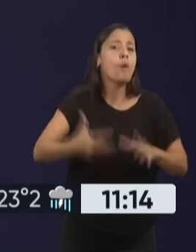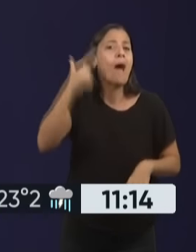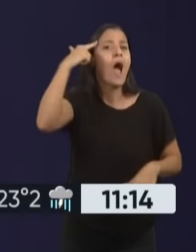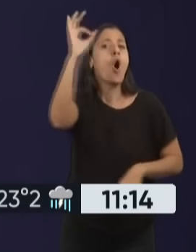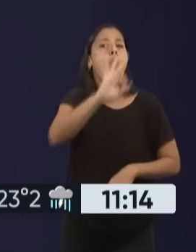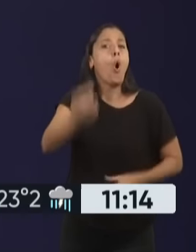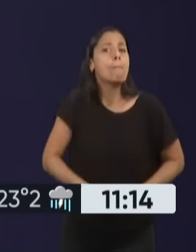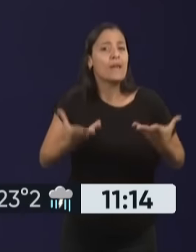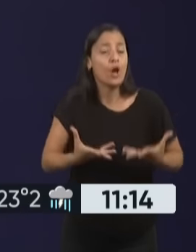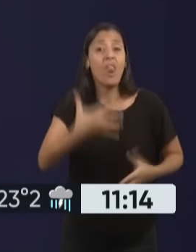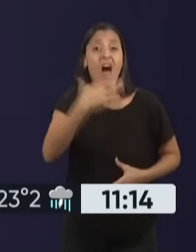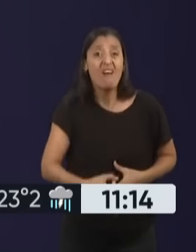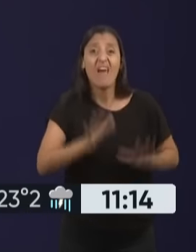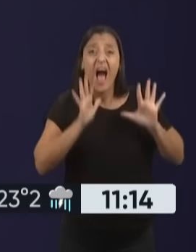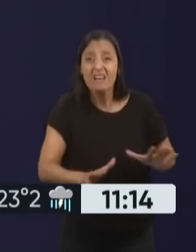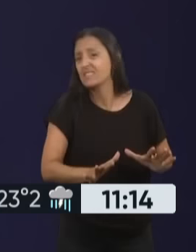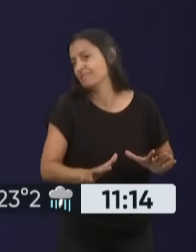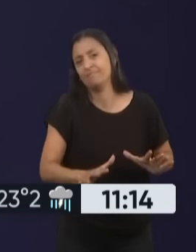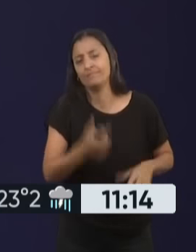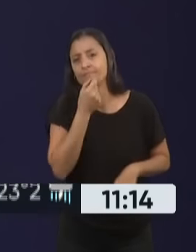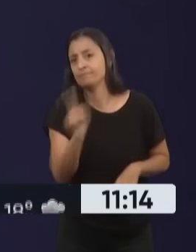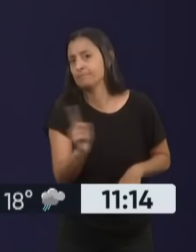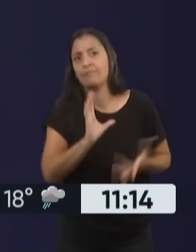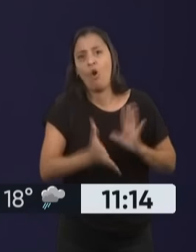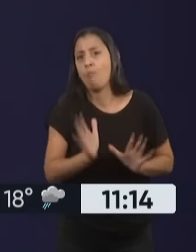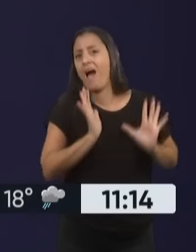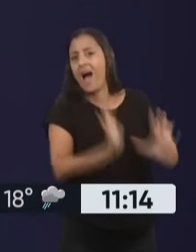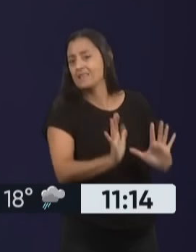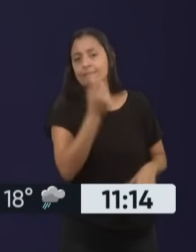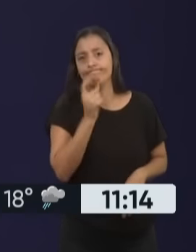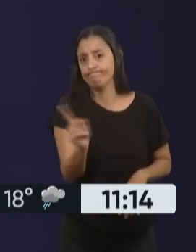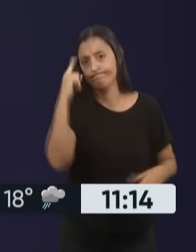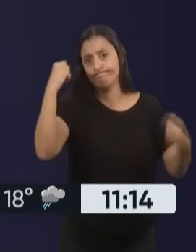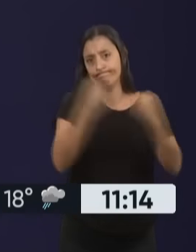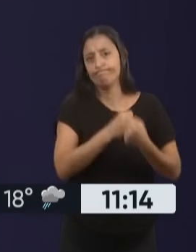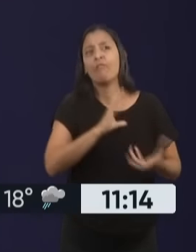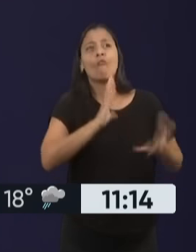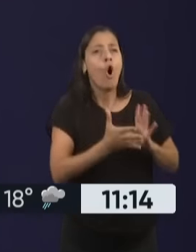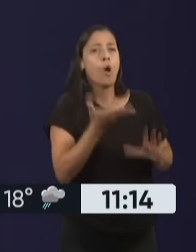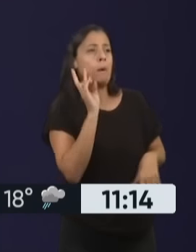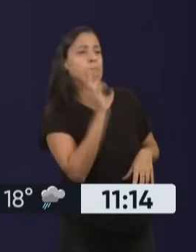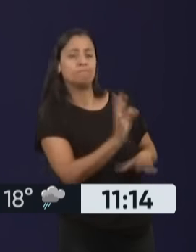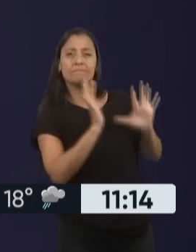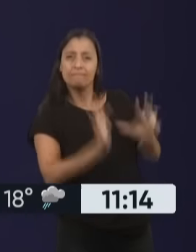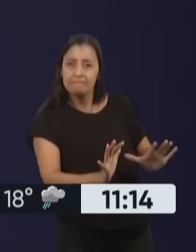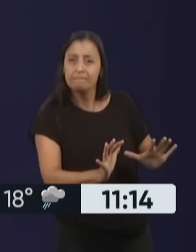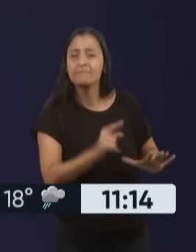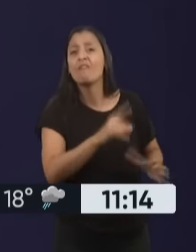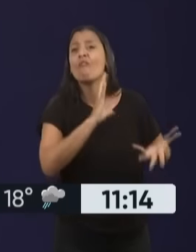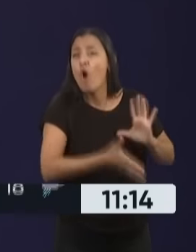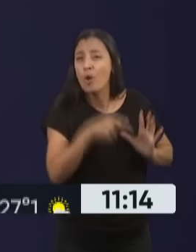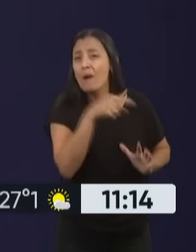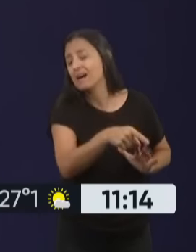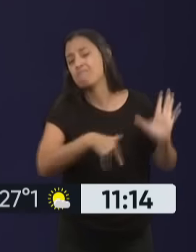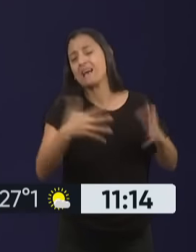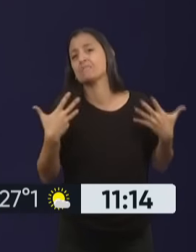pareció realmente muy lastimoso para todos incluso las la forma no que me parece que es lo que más lo